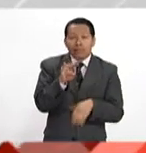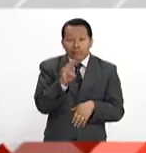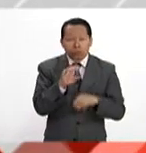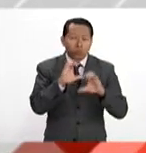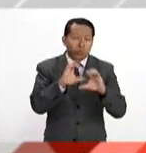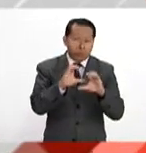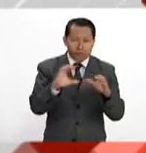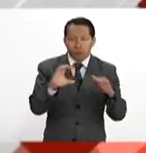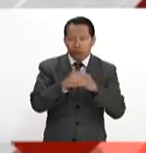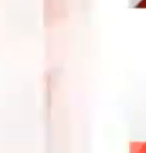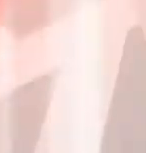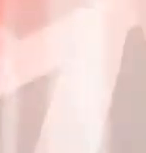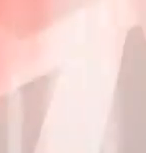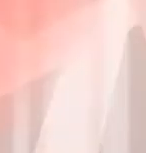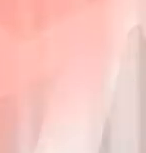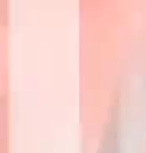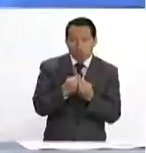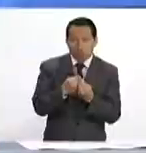las autoridades.